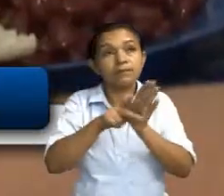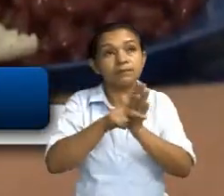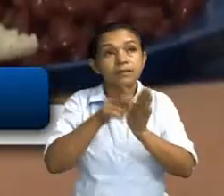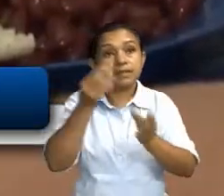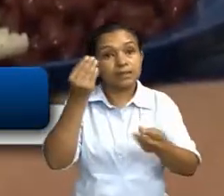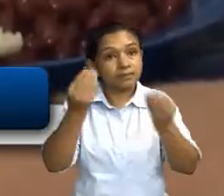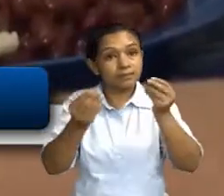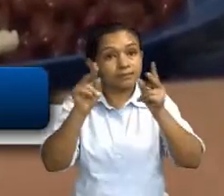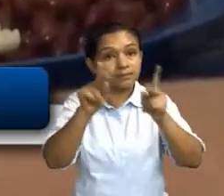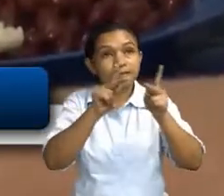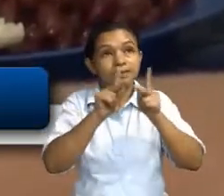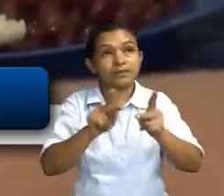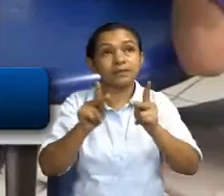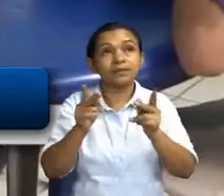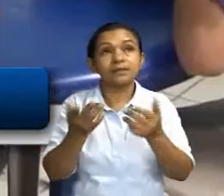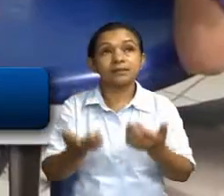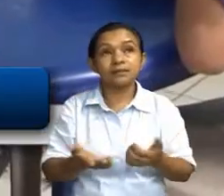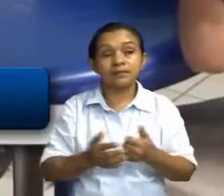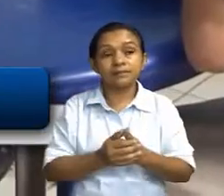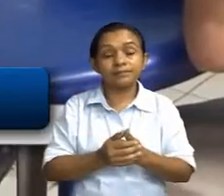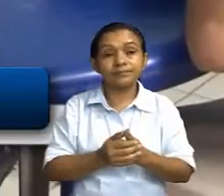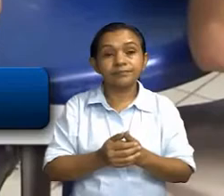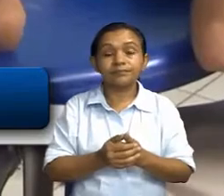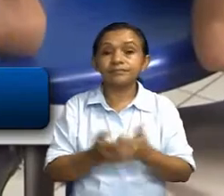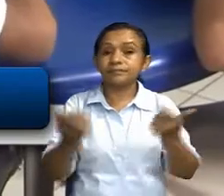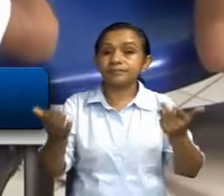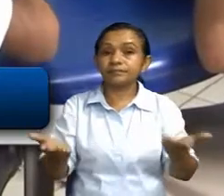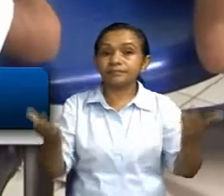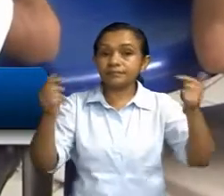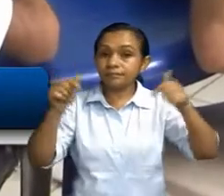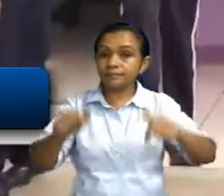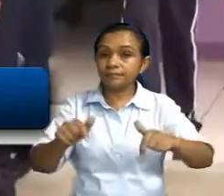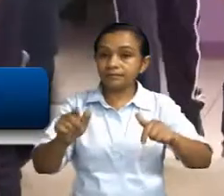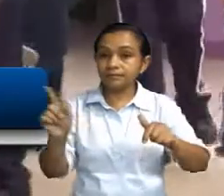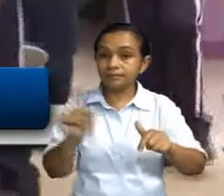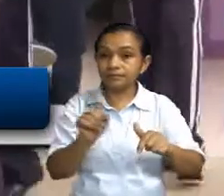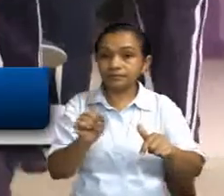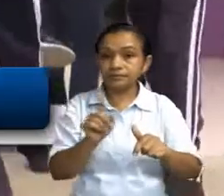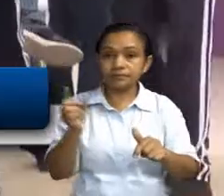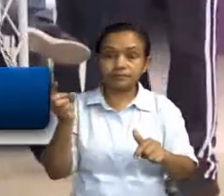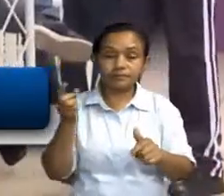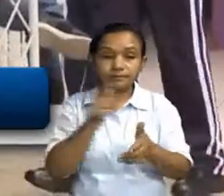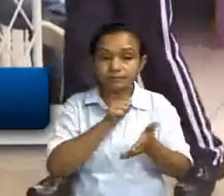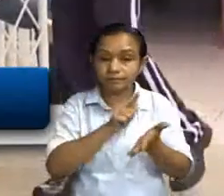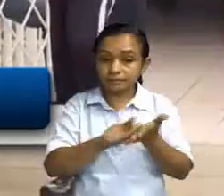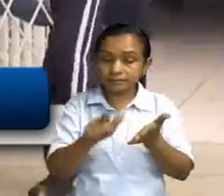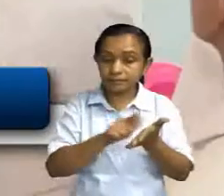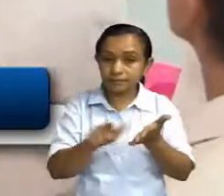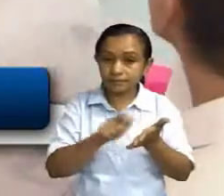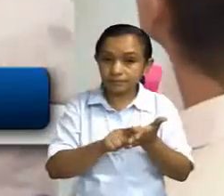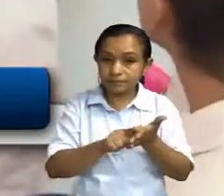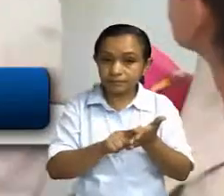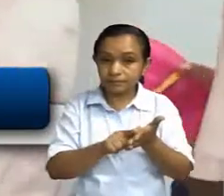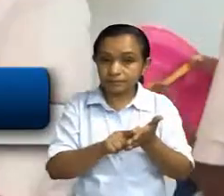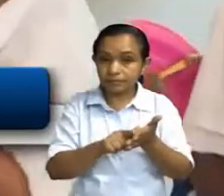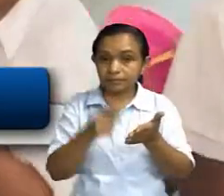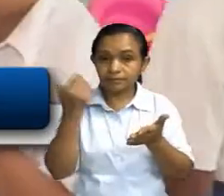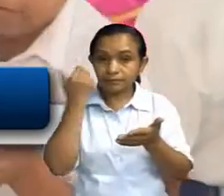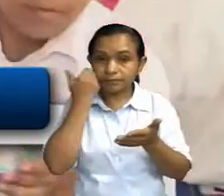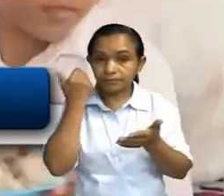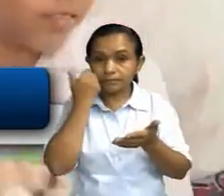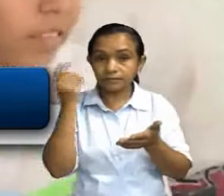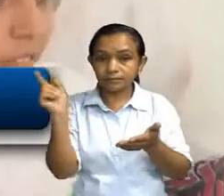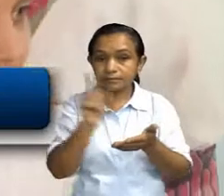depende, ¿verdad?, del grado de severidad. Ahora, no solamente la mala higiene predispone